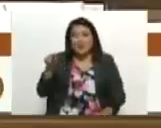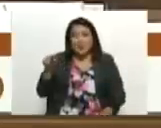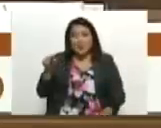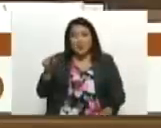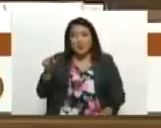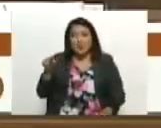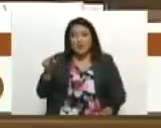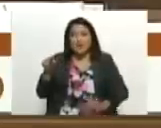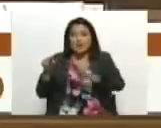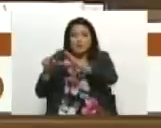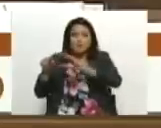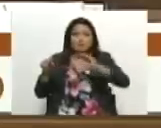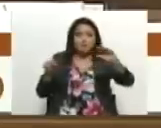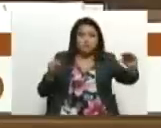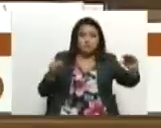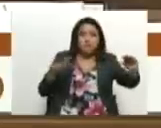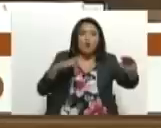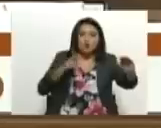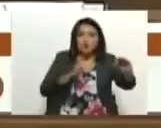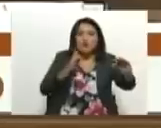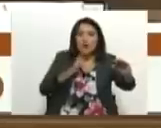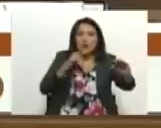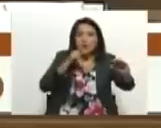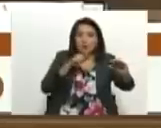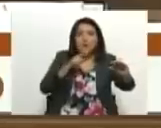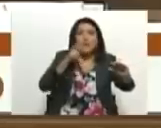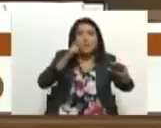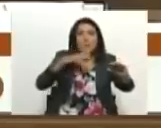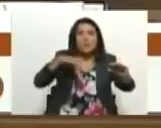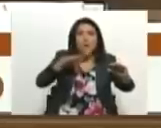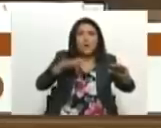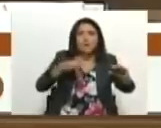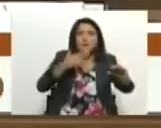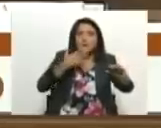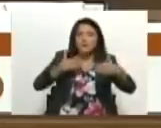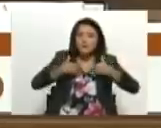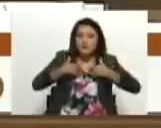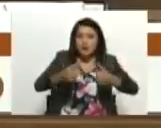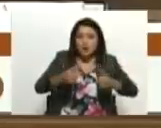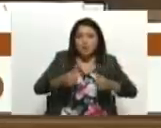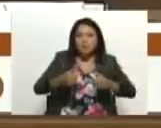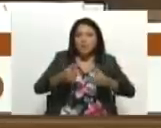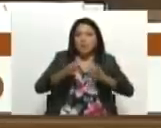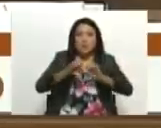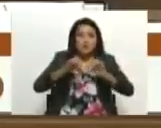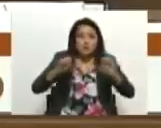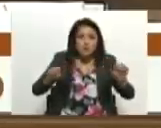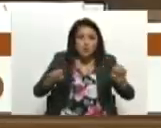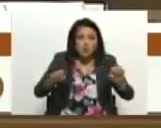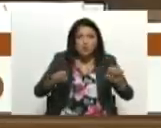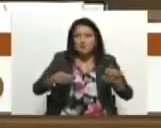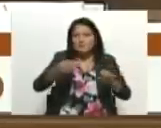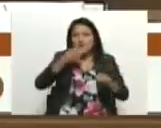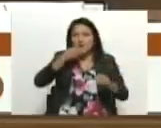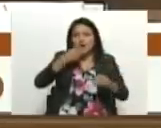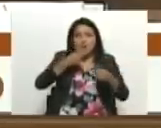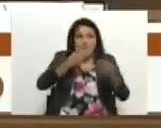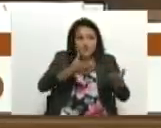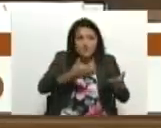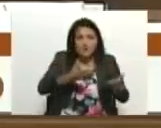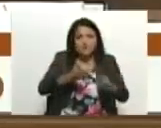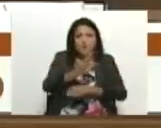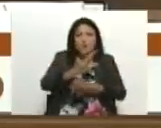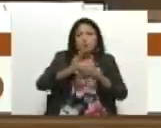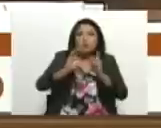que tiene que ser utilizado para salud, para educación, para alimentación, para